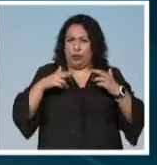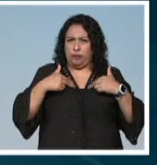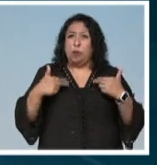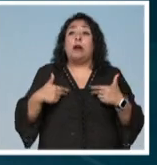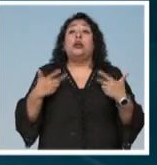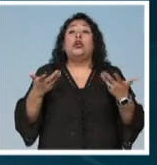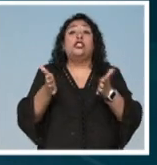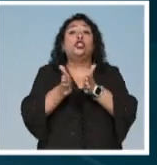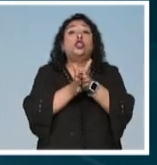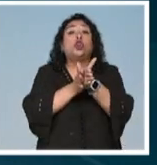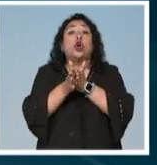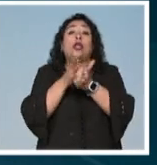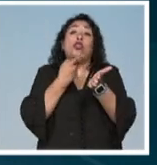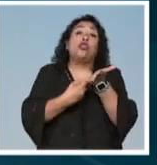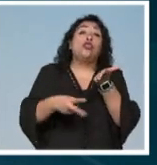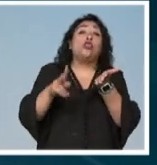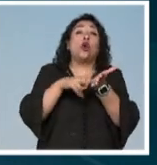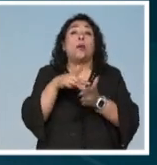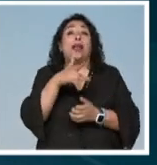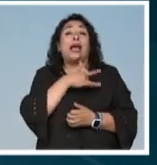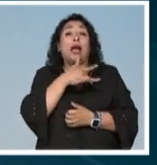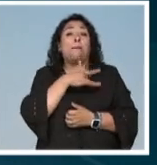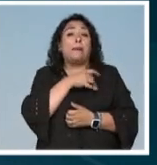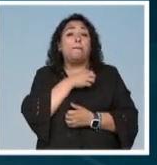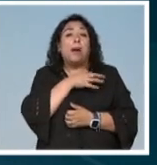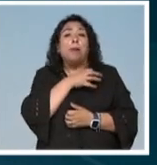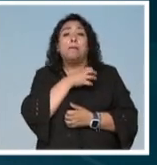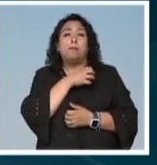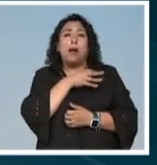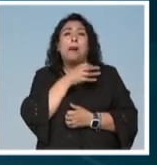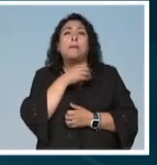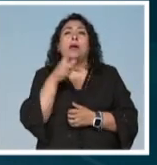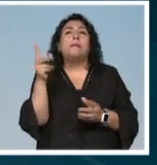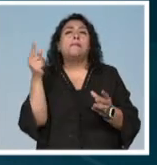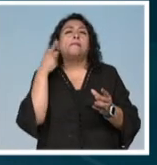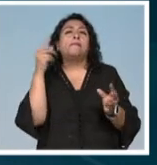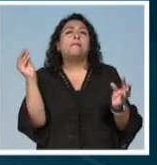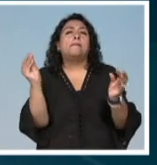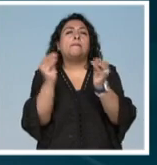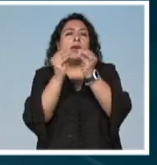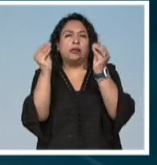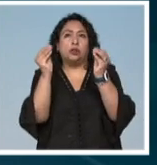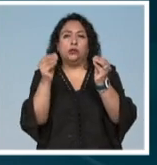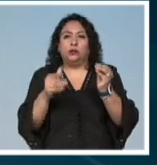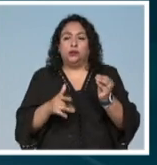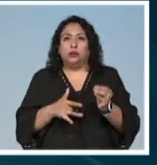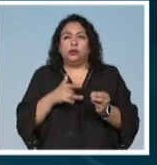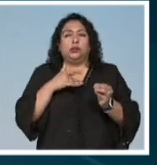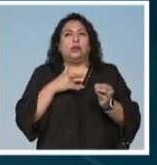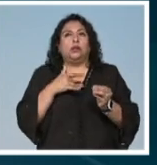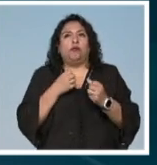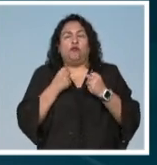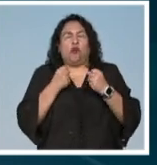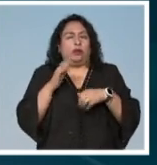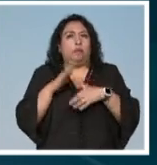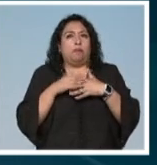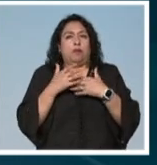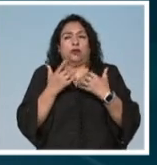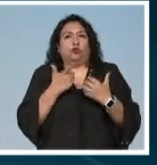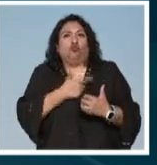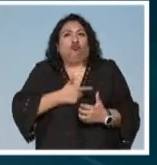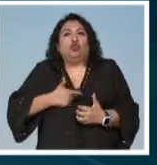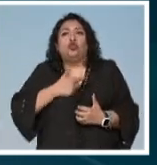es que el chocolate duplica los latidos cardíacos del corazón generados por un beso, es decir, provoca una excitación mayor. Un